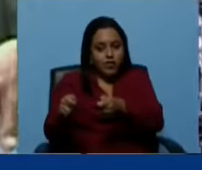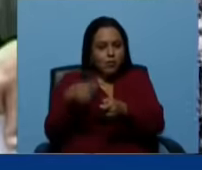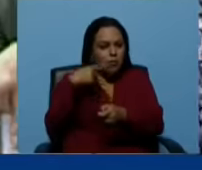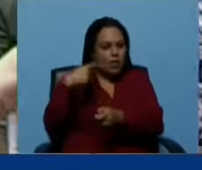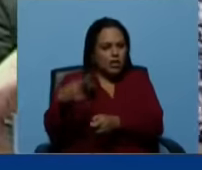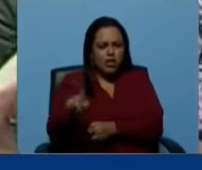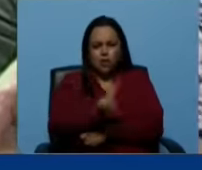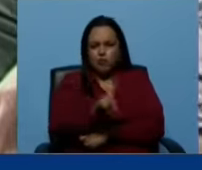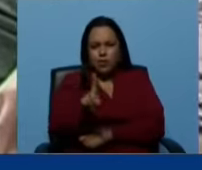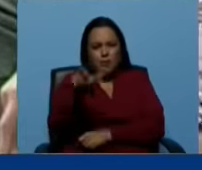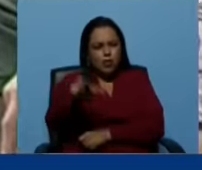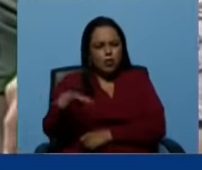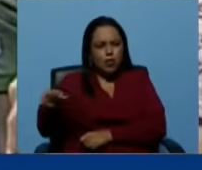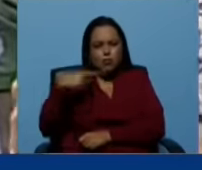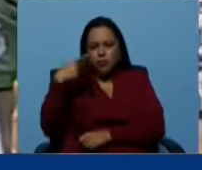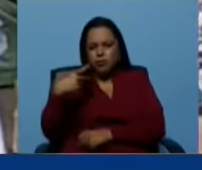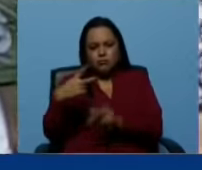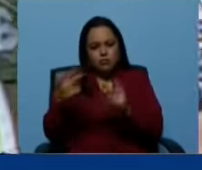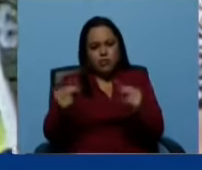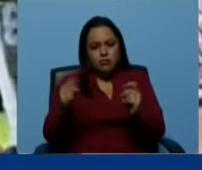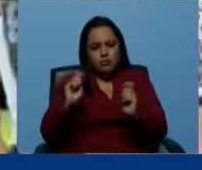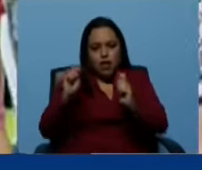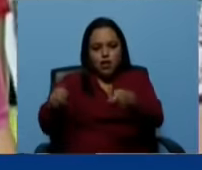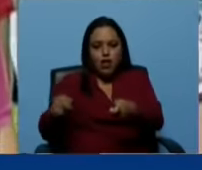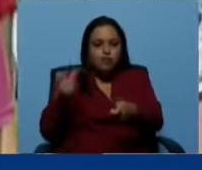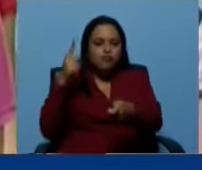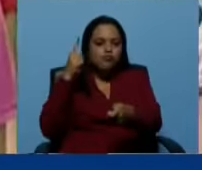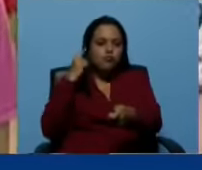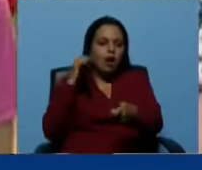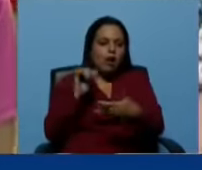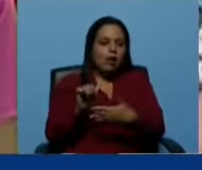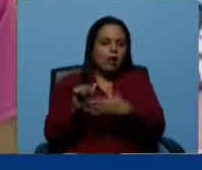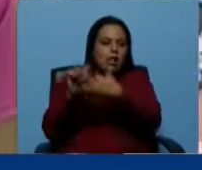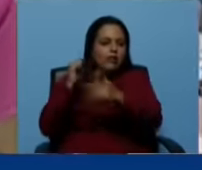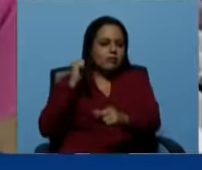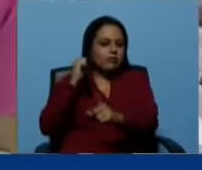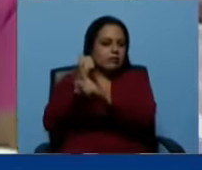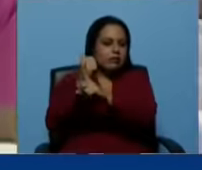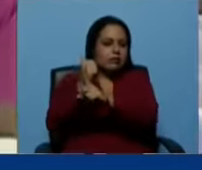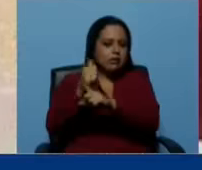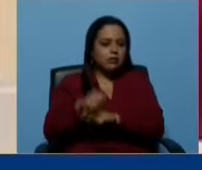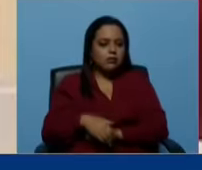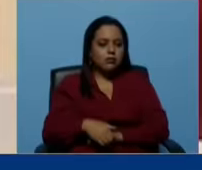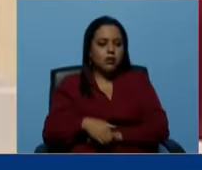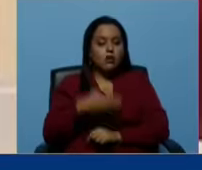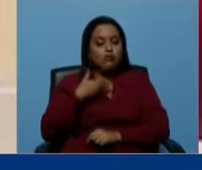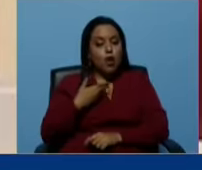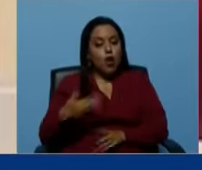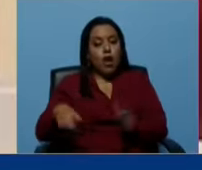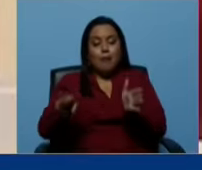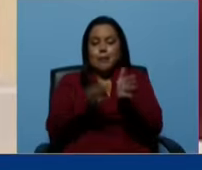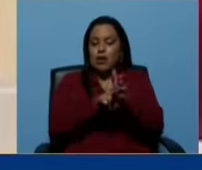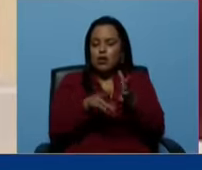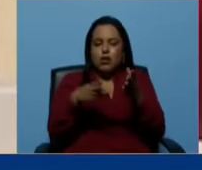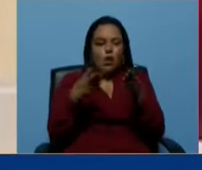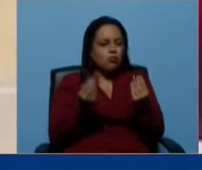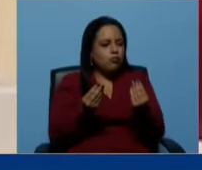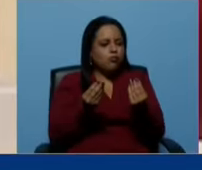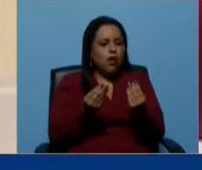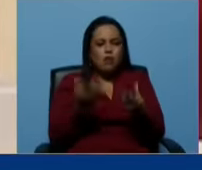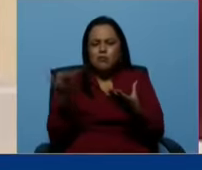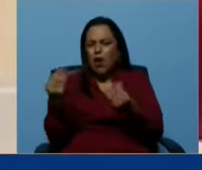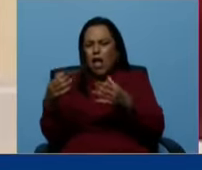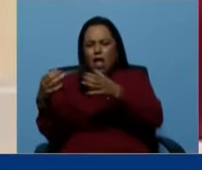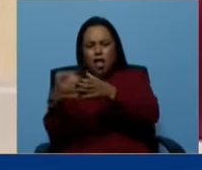políticos, se lo dieron a una criminal. Esto se lo repetí yo mil veces, en mil reuniones